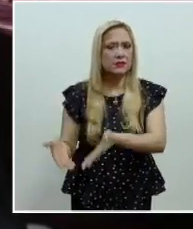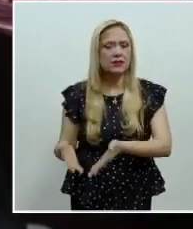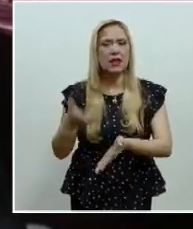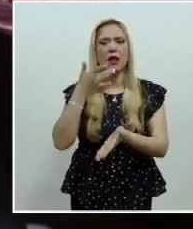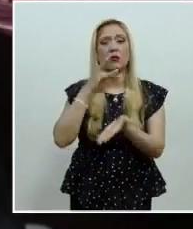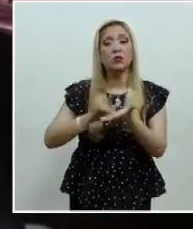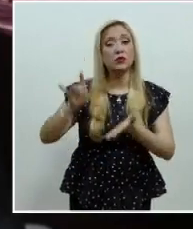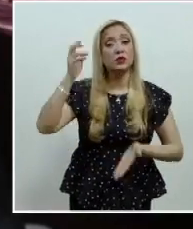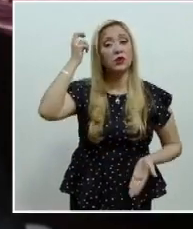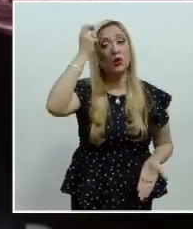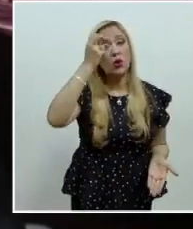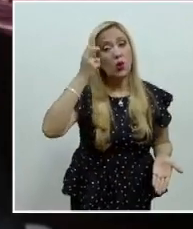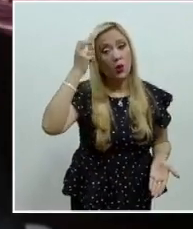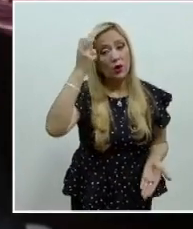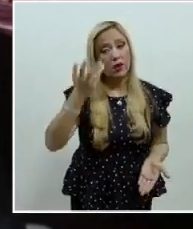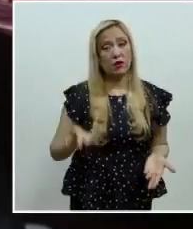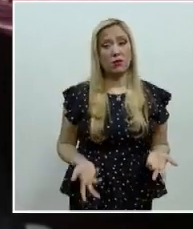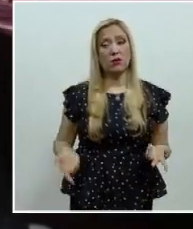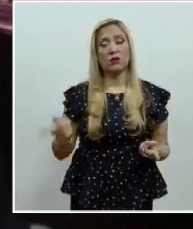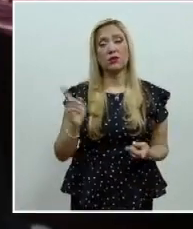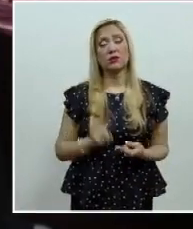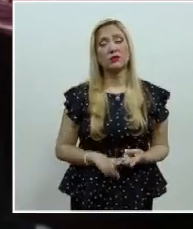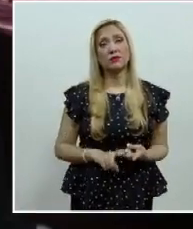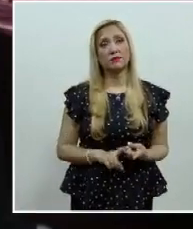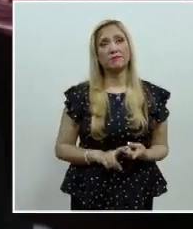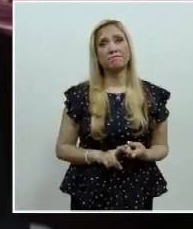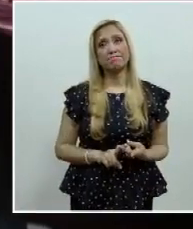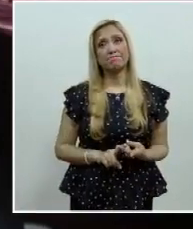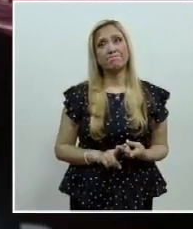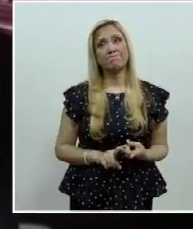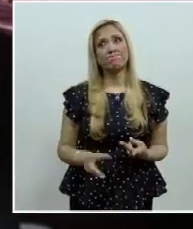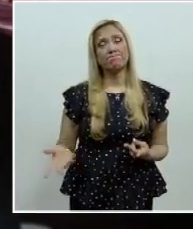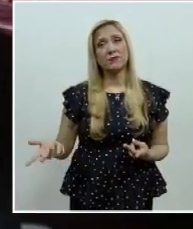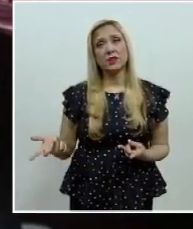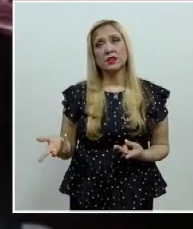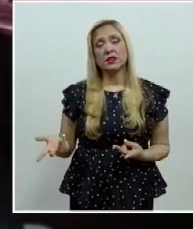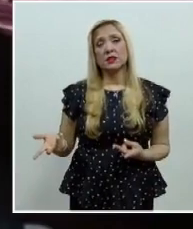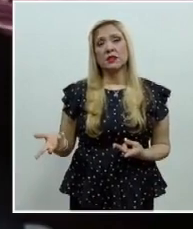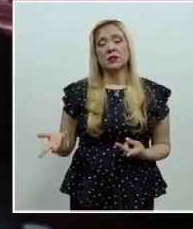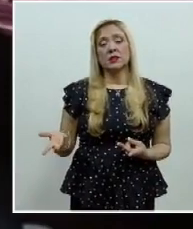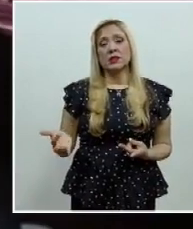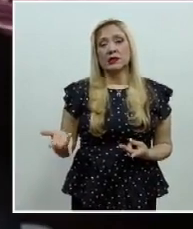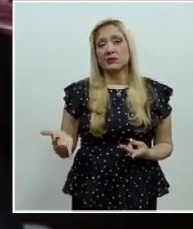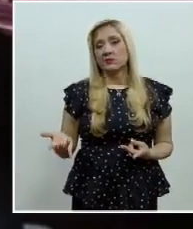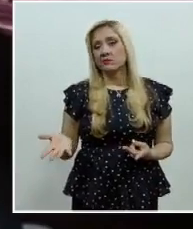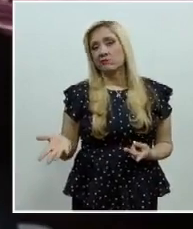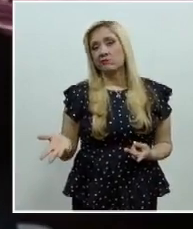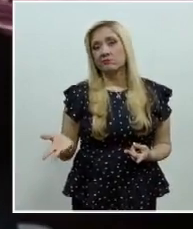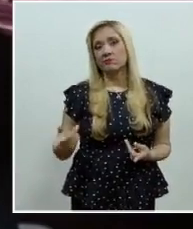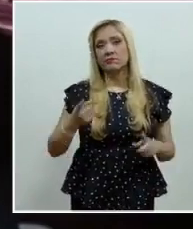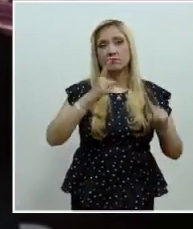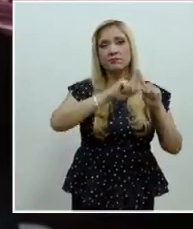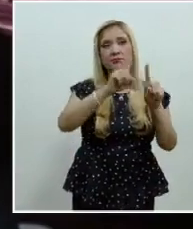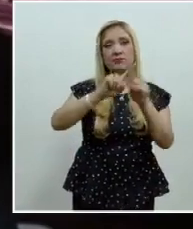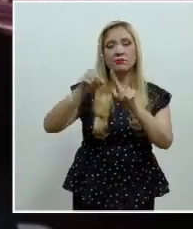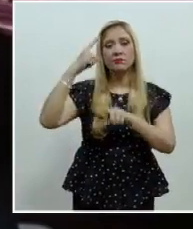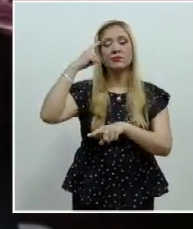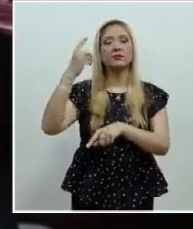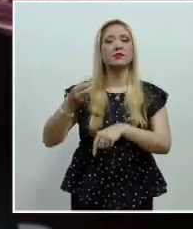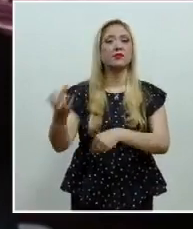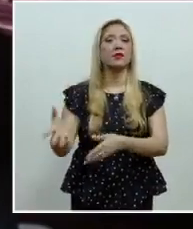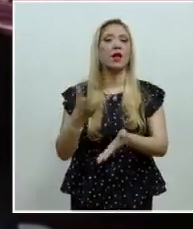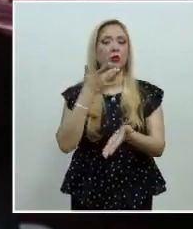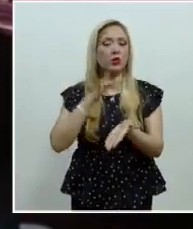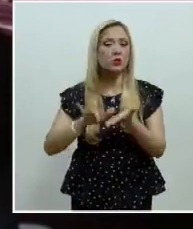apoyo psicológico, ¿sí? La incorporación en distintos programas